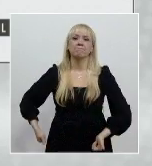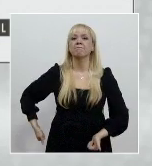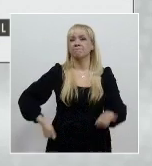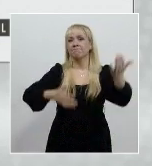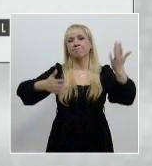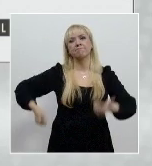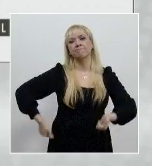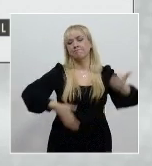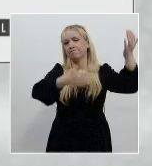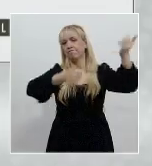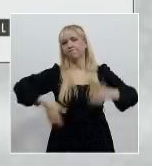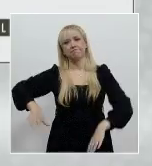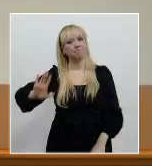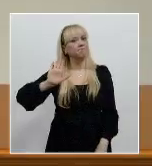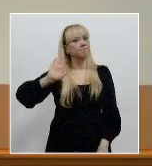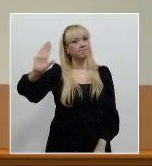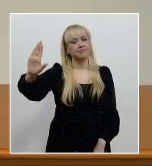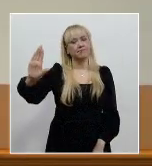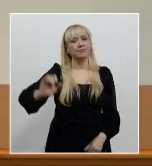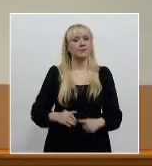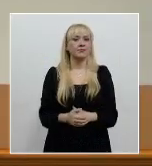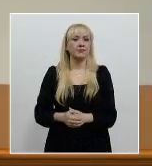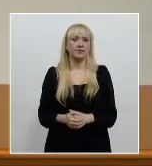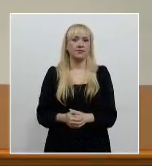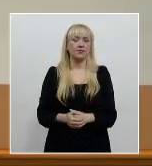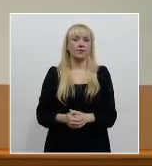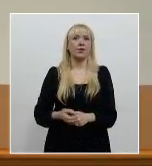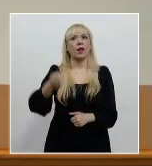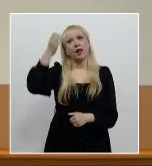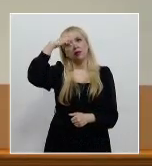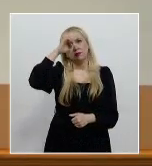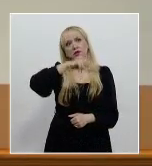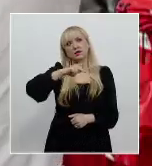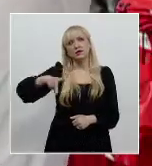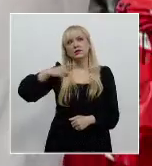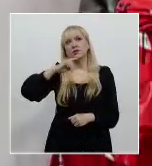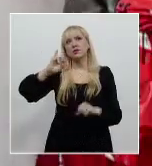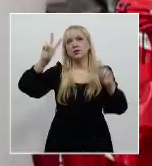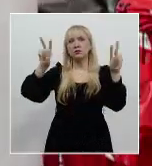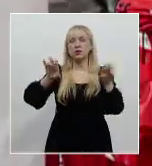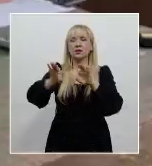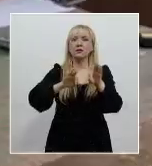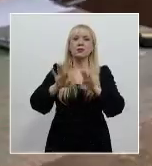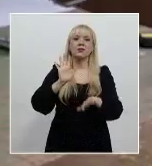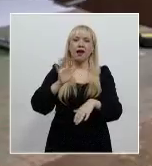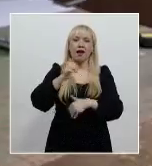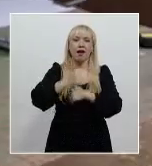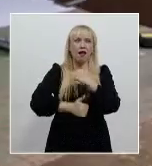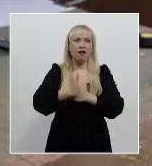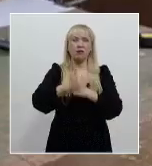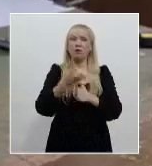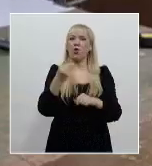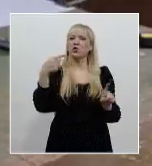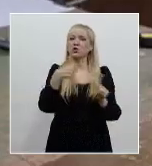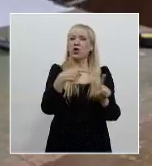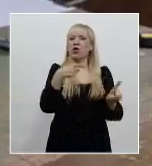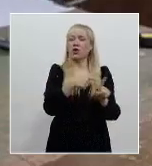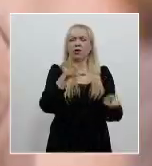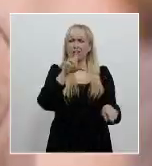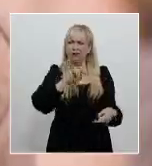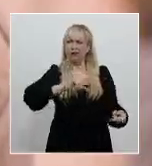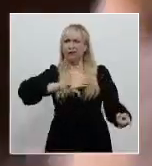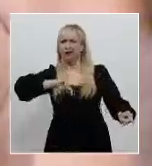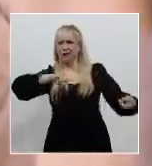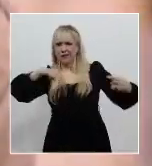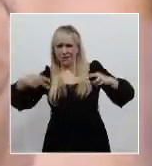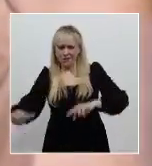denegar la entrada de esas mercancías. Expertos en temas laborales alertaron que se ha intentado utilizar en exceso este mecanismo laboral